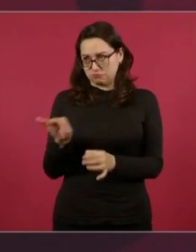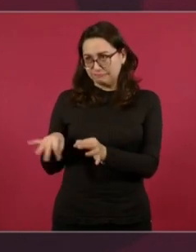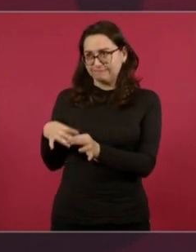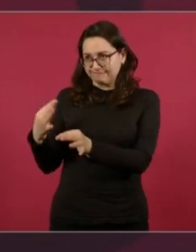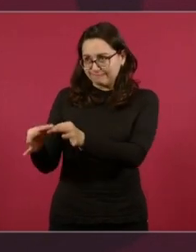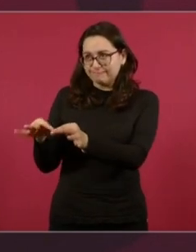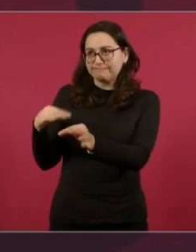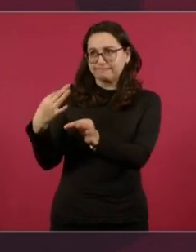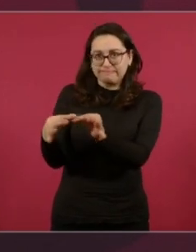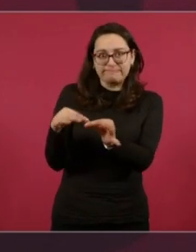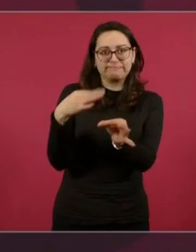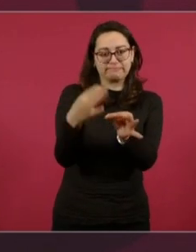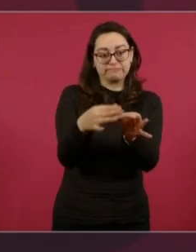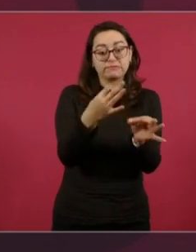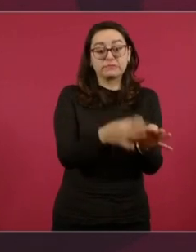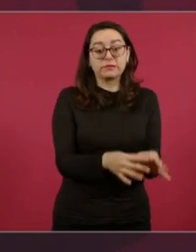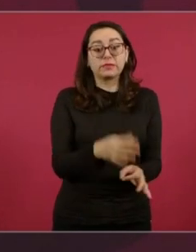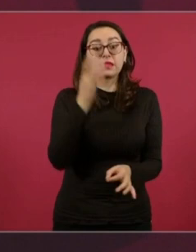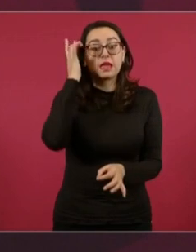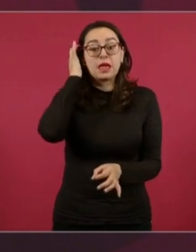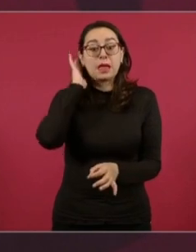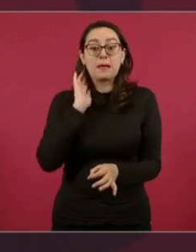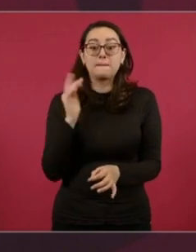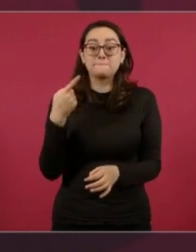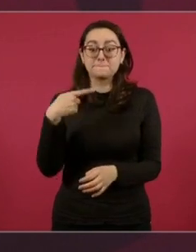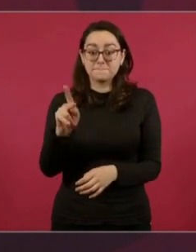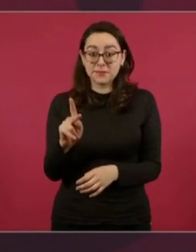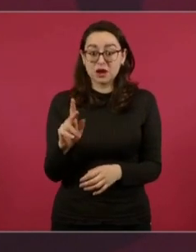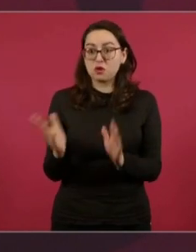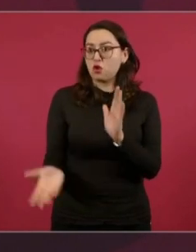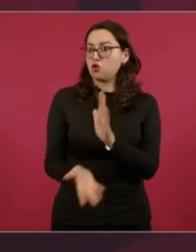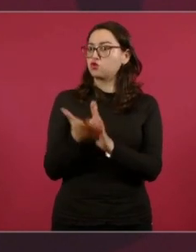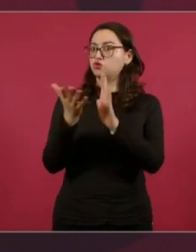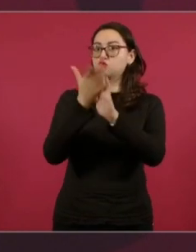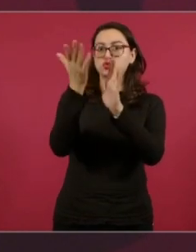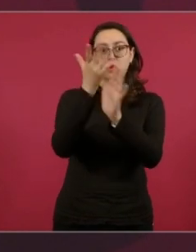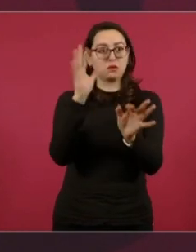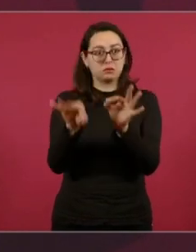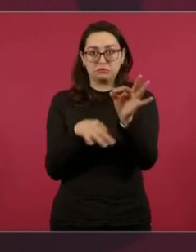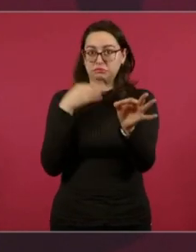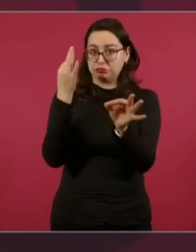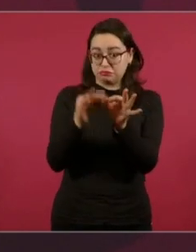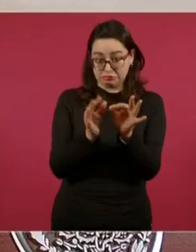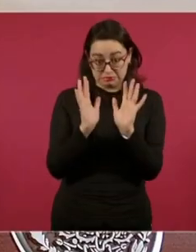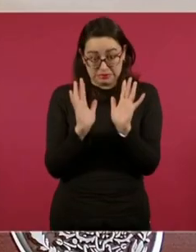sino si se termina un hospital, hay que equiparlo.